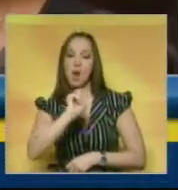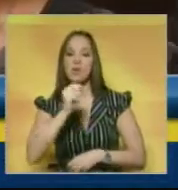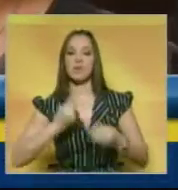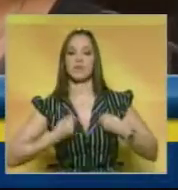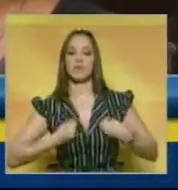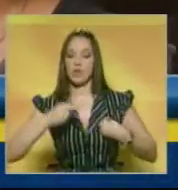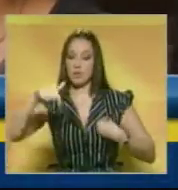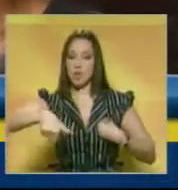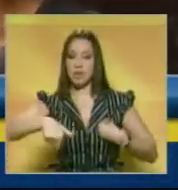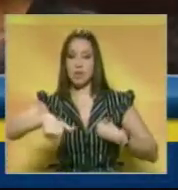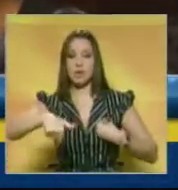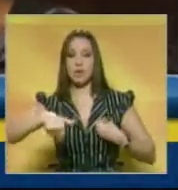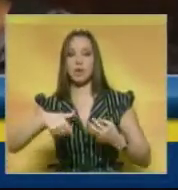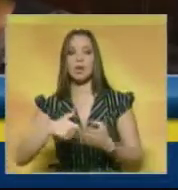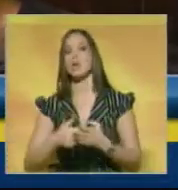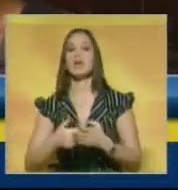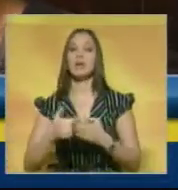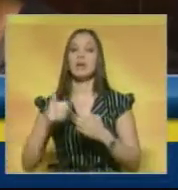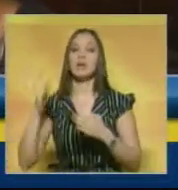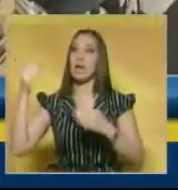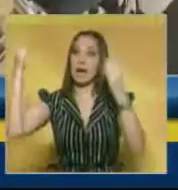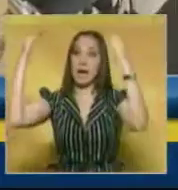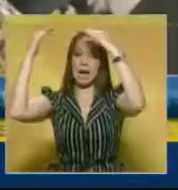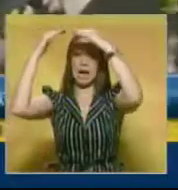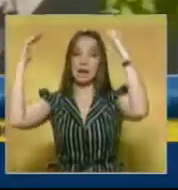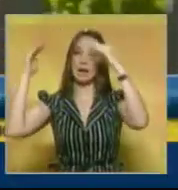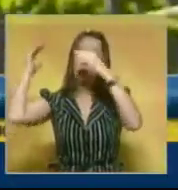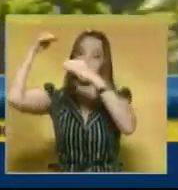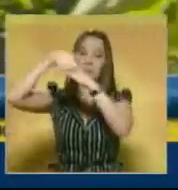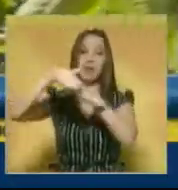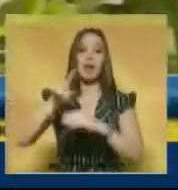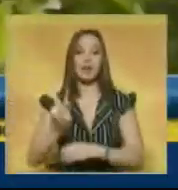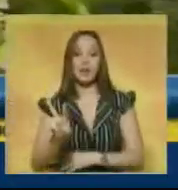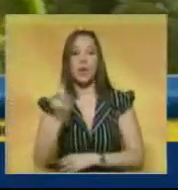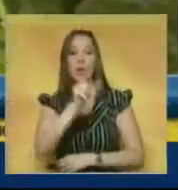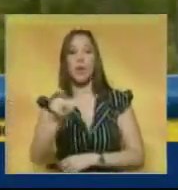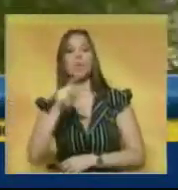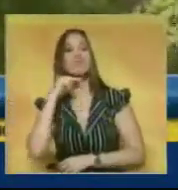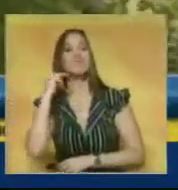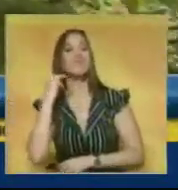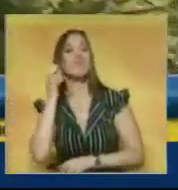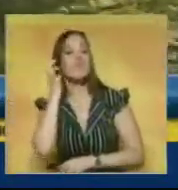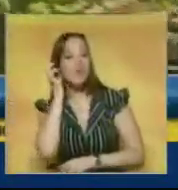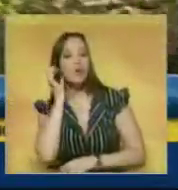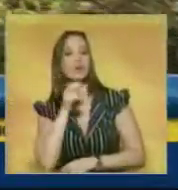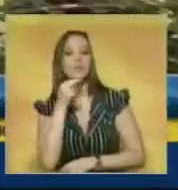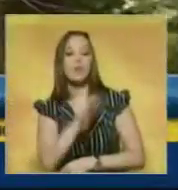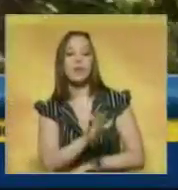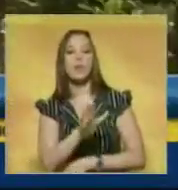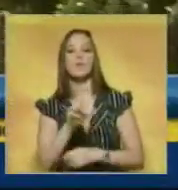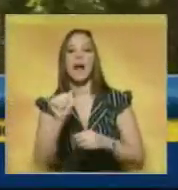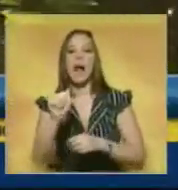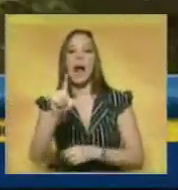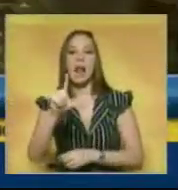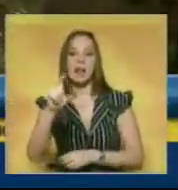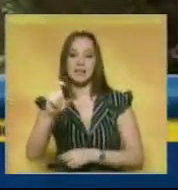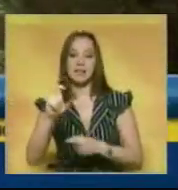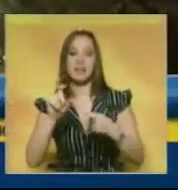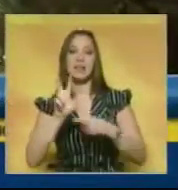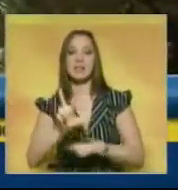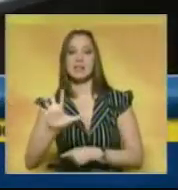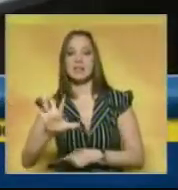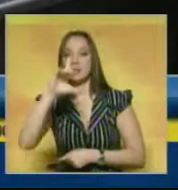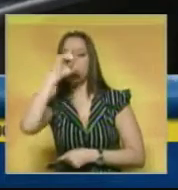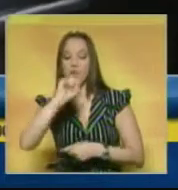parte y me han caído carros aquí arriba. Las 2 mujeres que perdieron la vida arrolladas fueron identificadas como Alexandra Mera, de